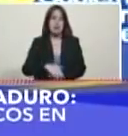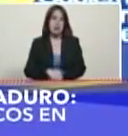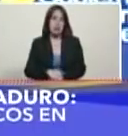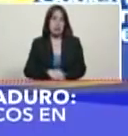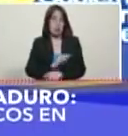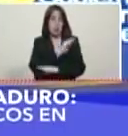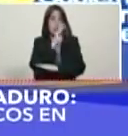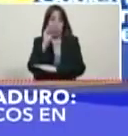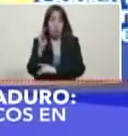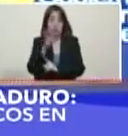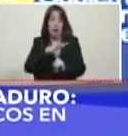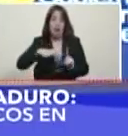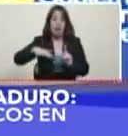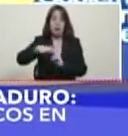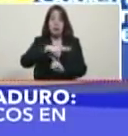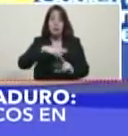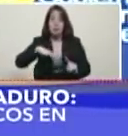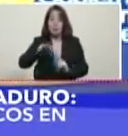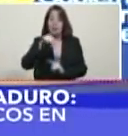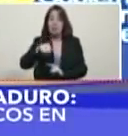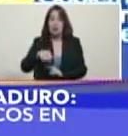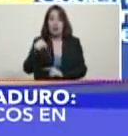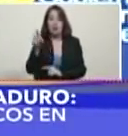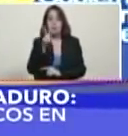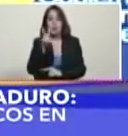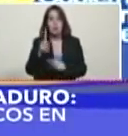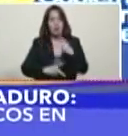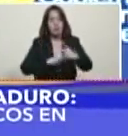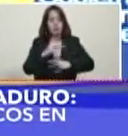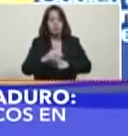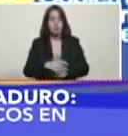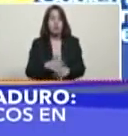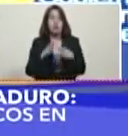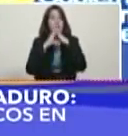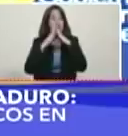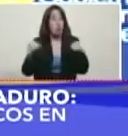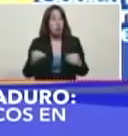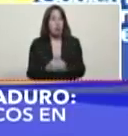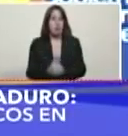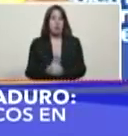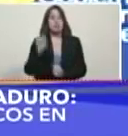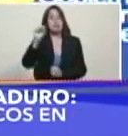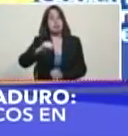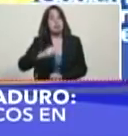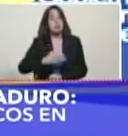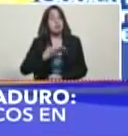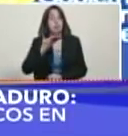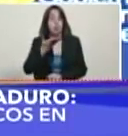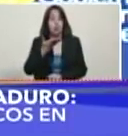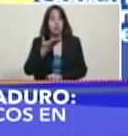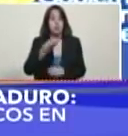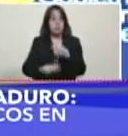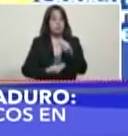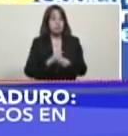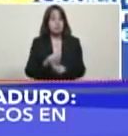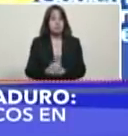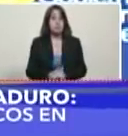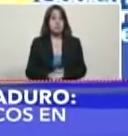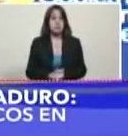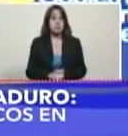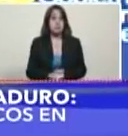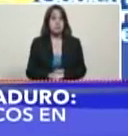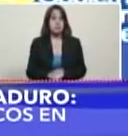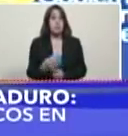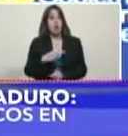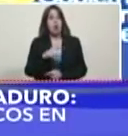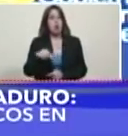protegidas ecológicamente. Todas. Y sí se puede, claro que se puede. Tenemos que